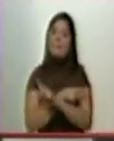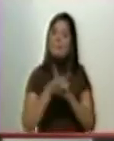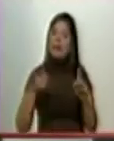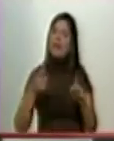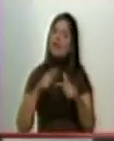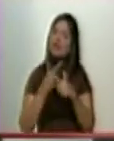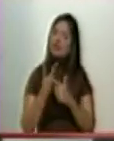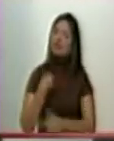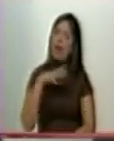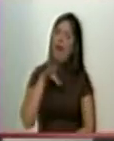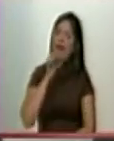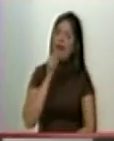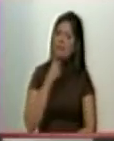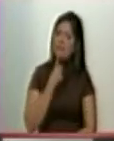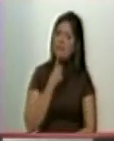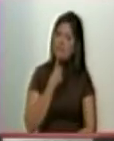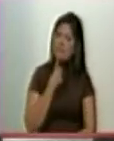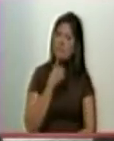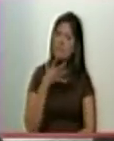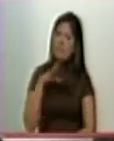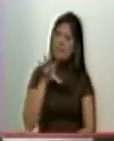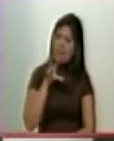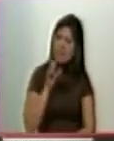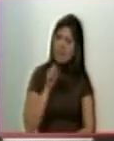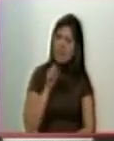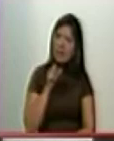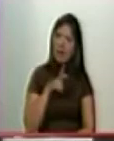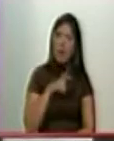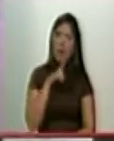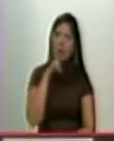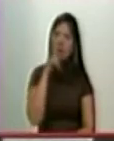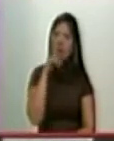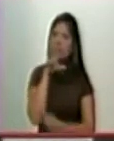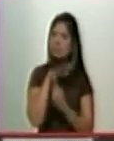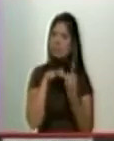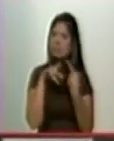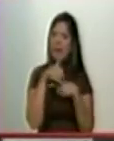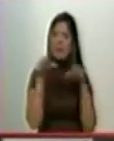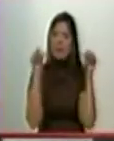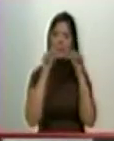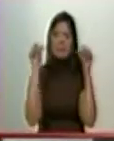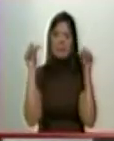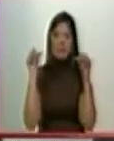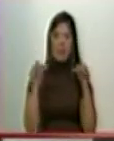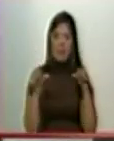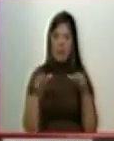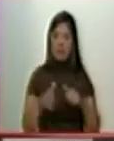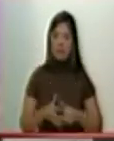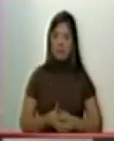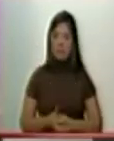comencé a entender la perversidad del sistema,